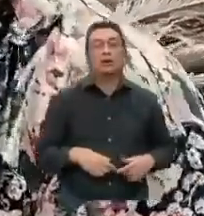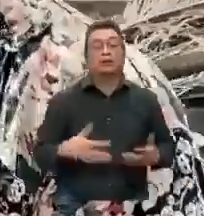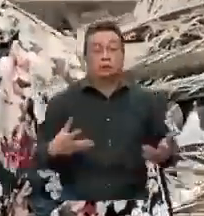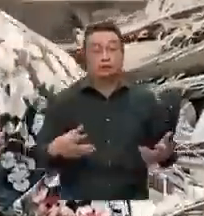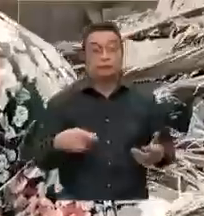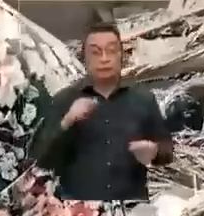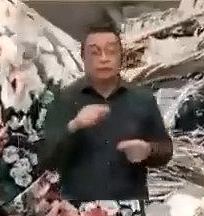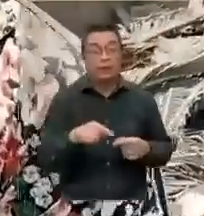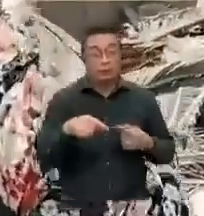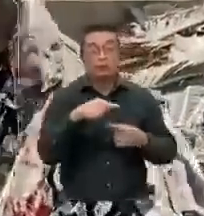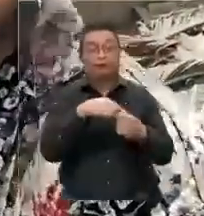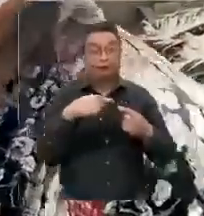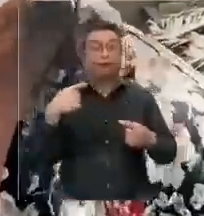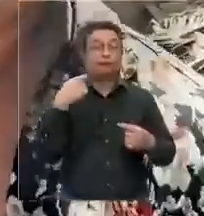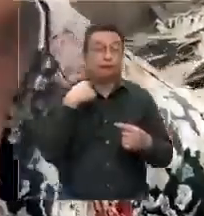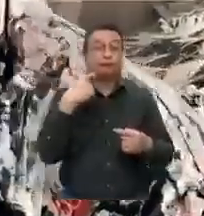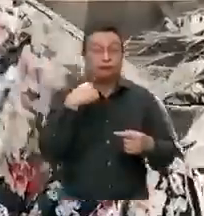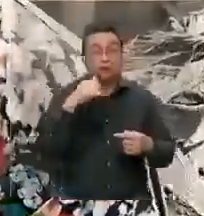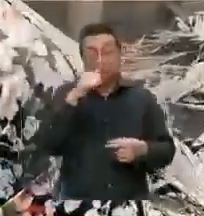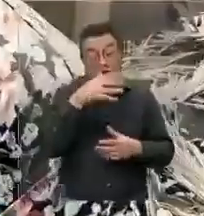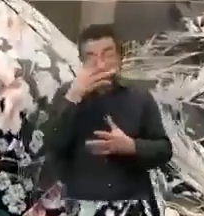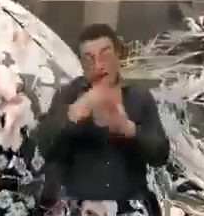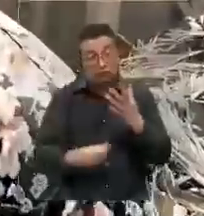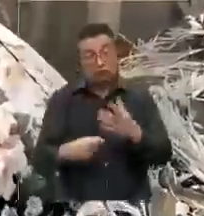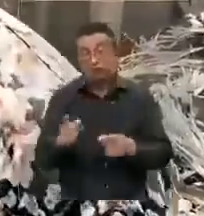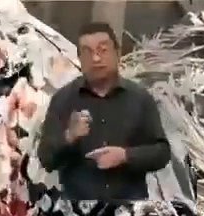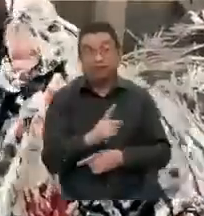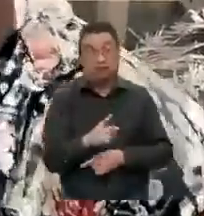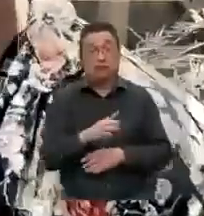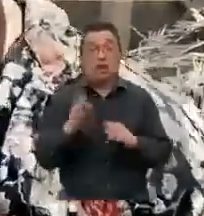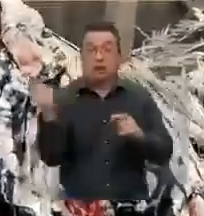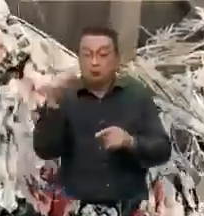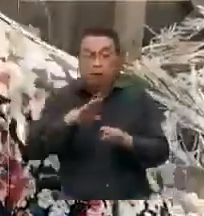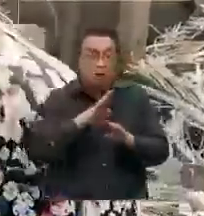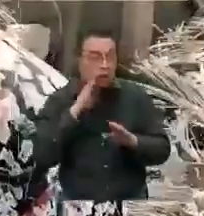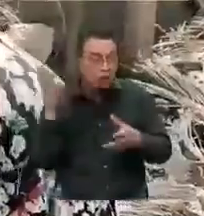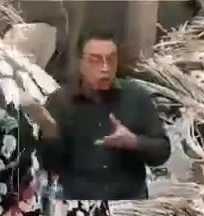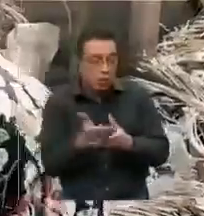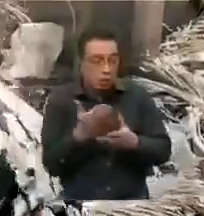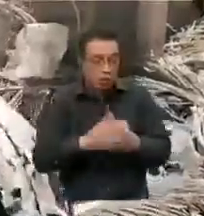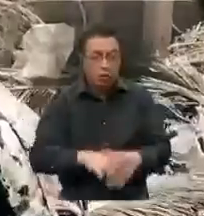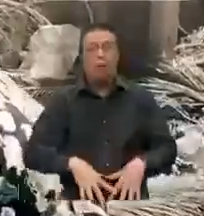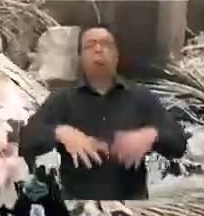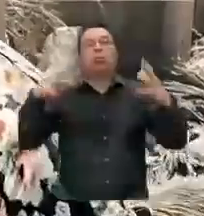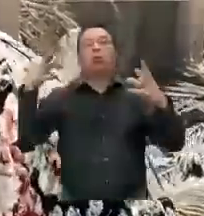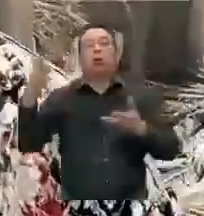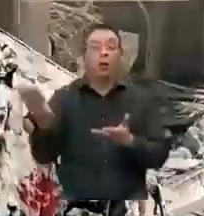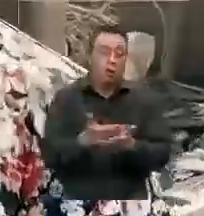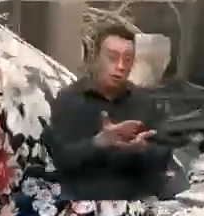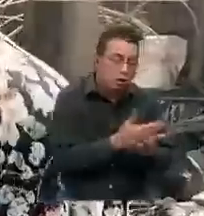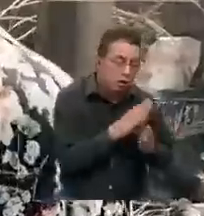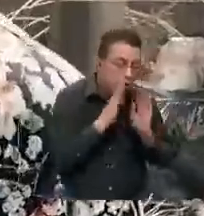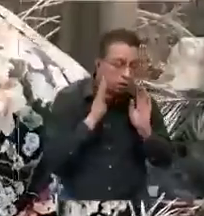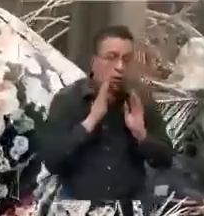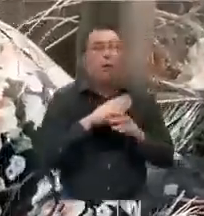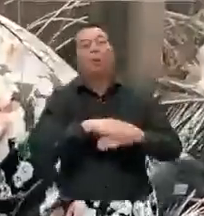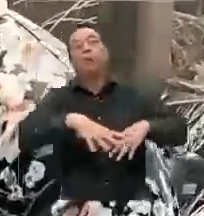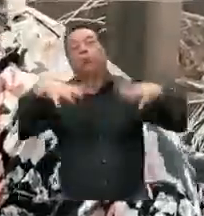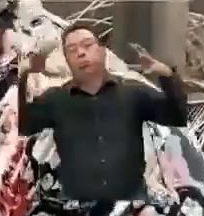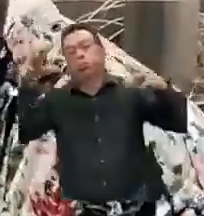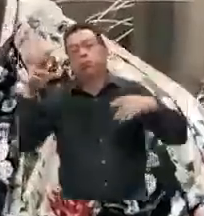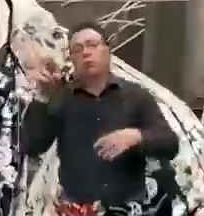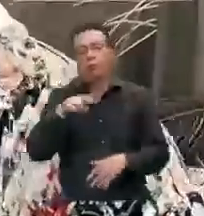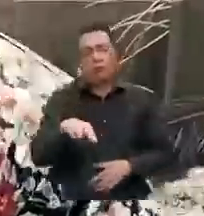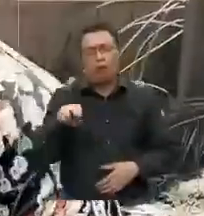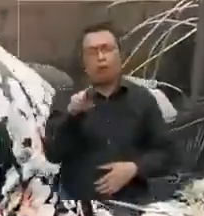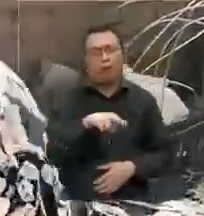un círculo vicioso que esto no se acaba, esto no se acaba. Bien limpian, se vuelve a llenar, se vuelve a limpiar, vuelve a llenar. Entonces